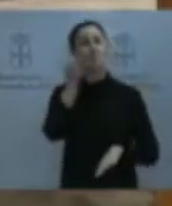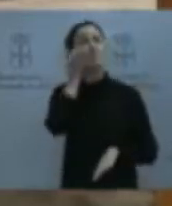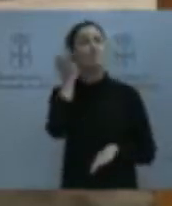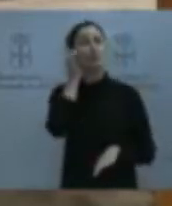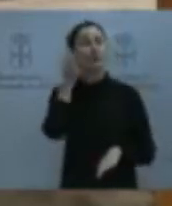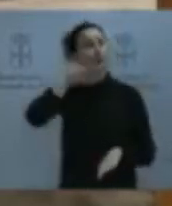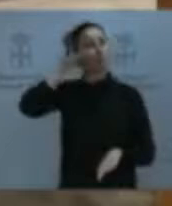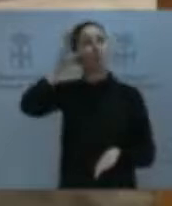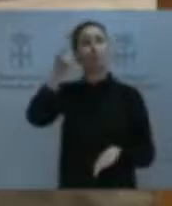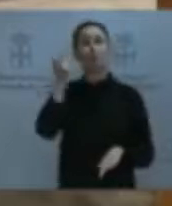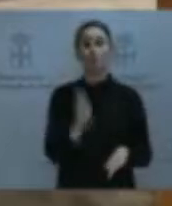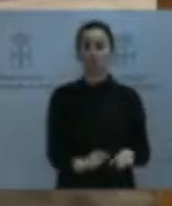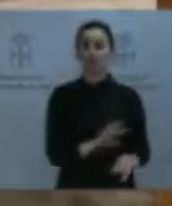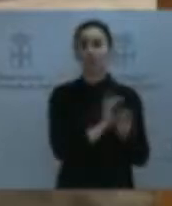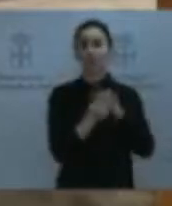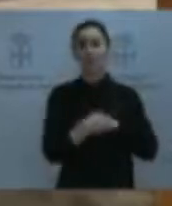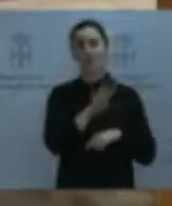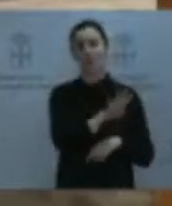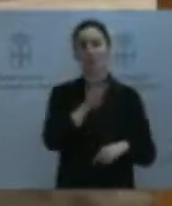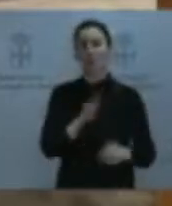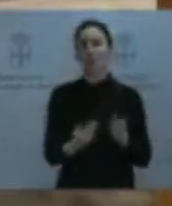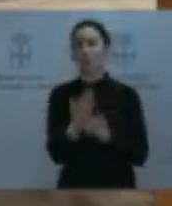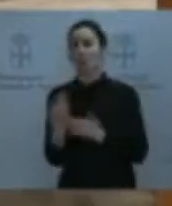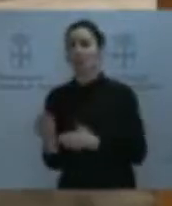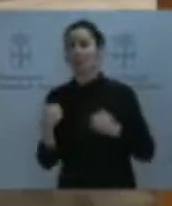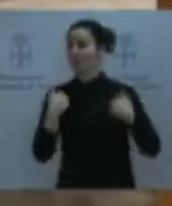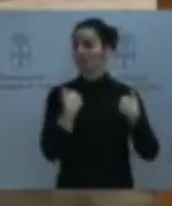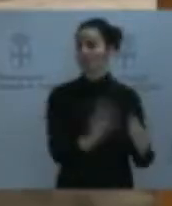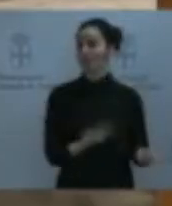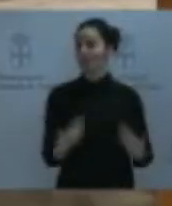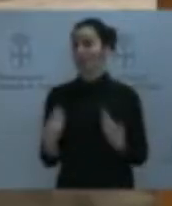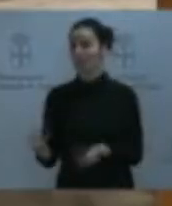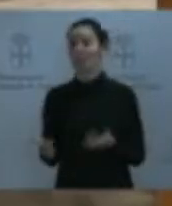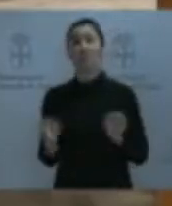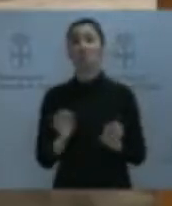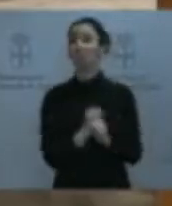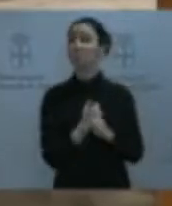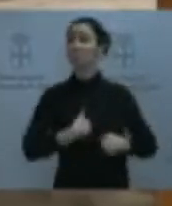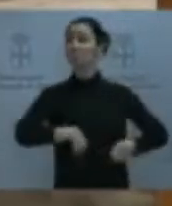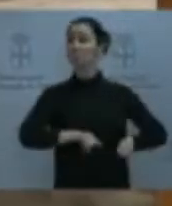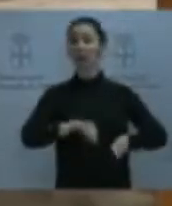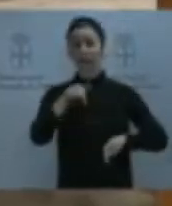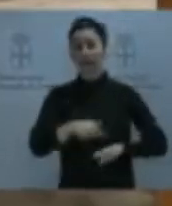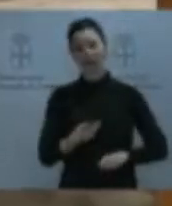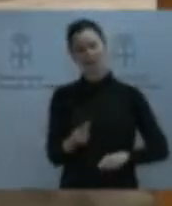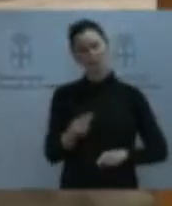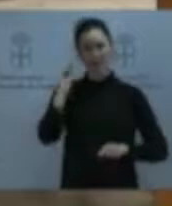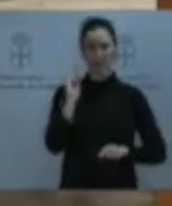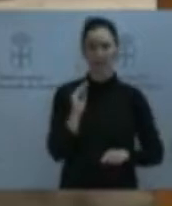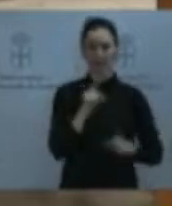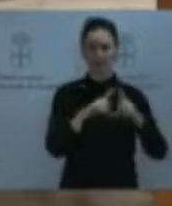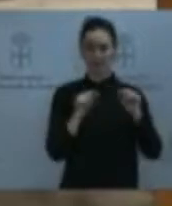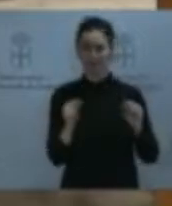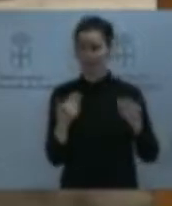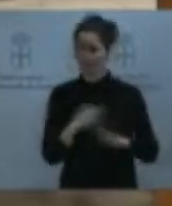54 días que las mujeres regalan de media a nivel de España, en Asturias unos poquitos más. Y que al final lo que nos